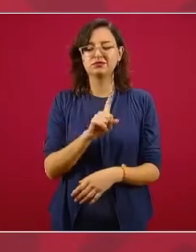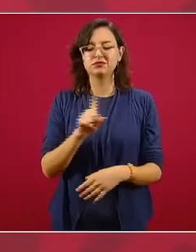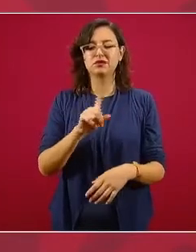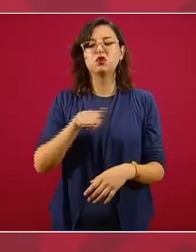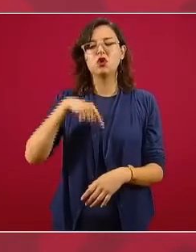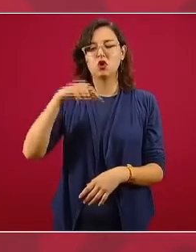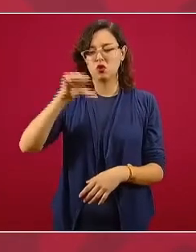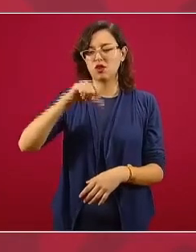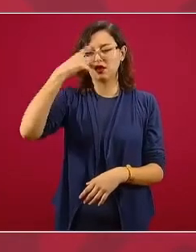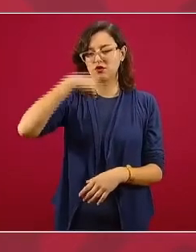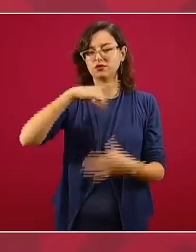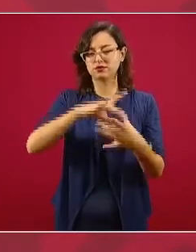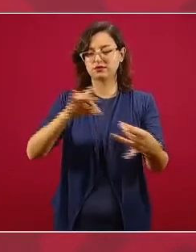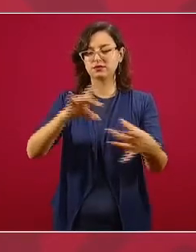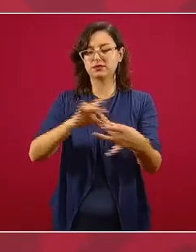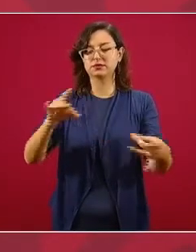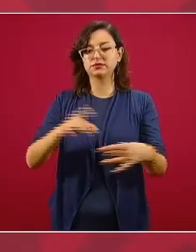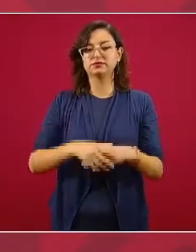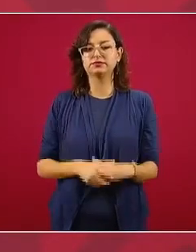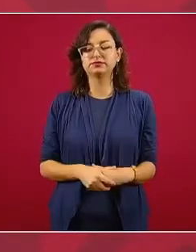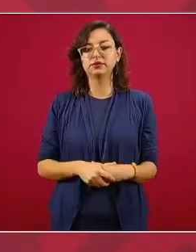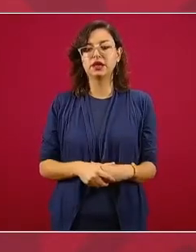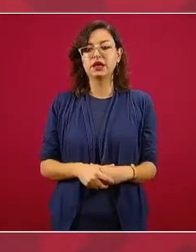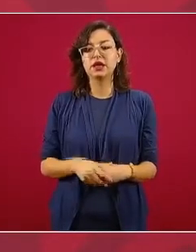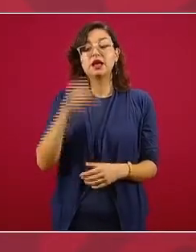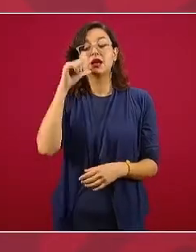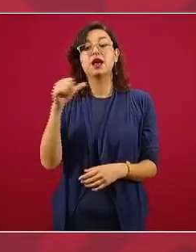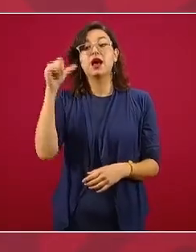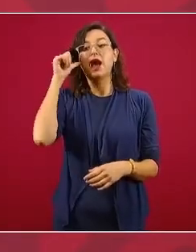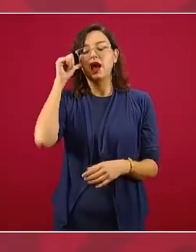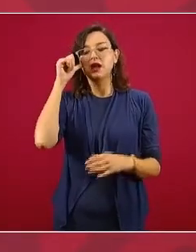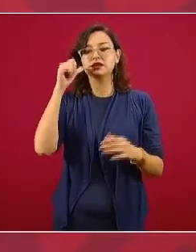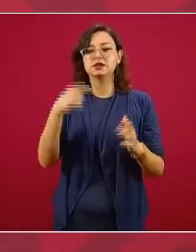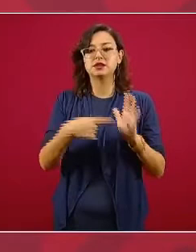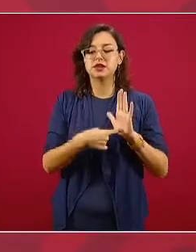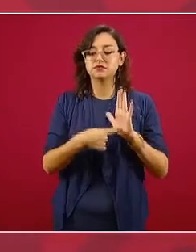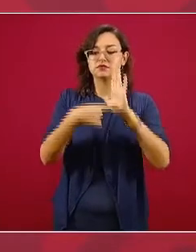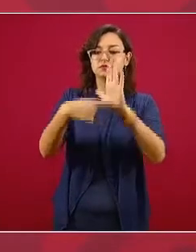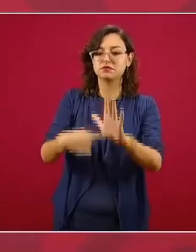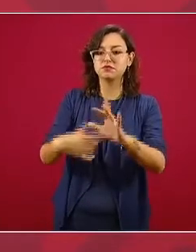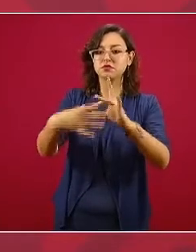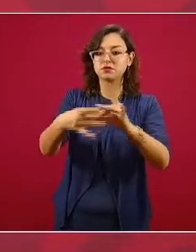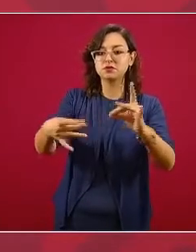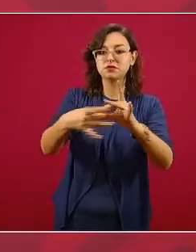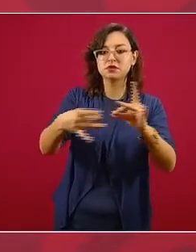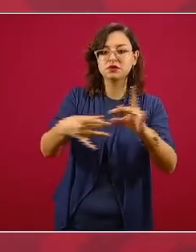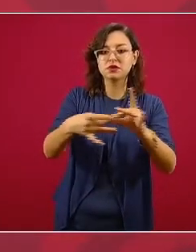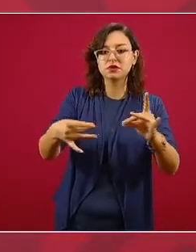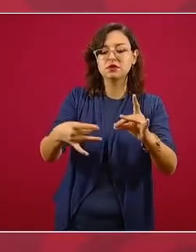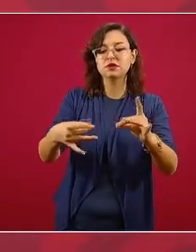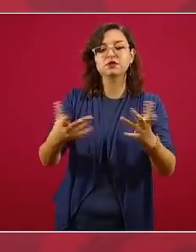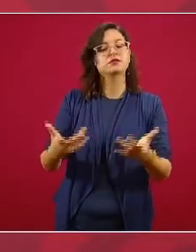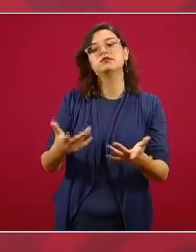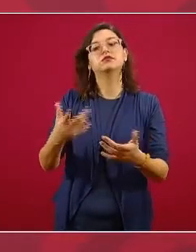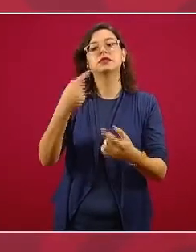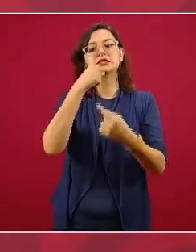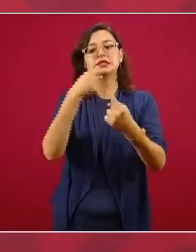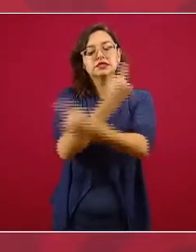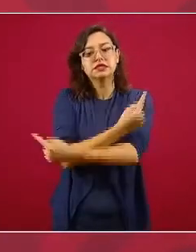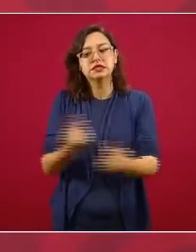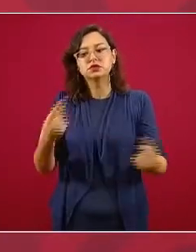relato. Bueno, anoche no lo presentamos en voz, sino que escuchamos a la niñez